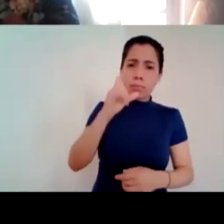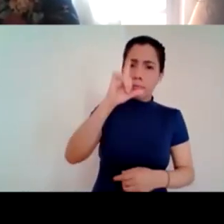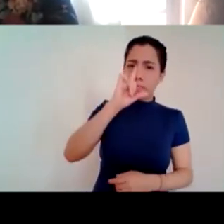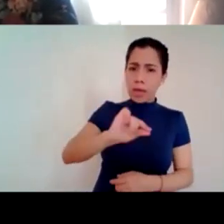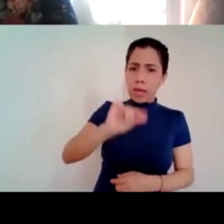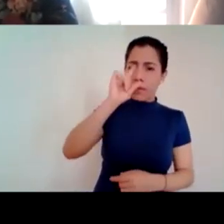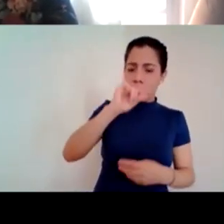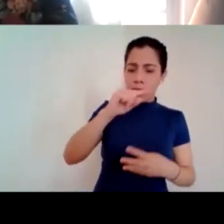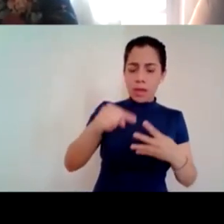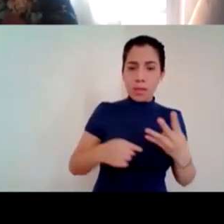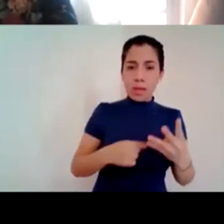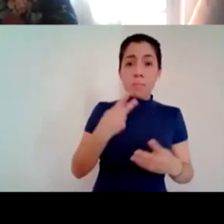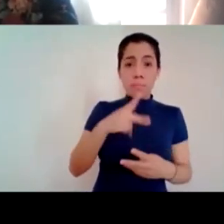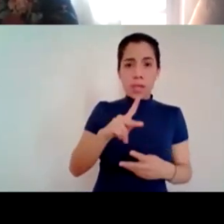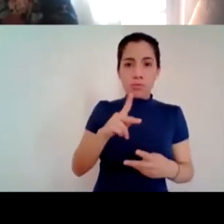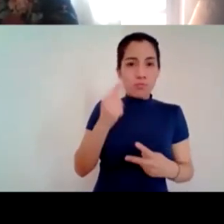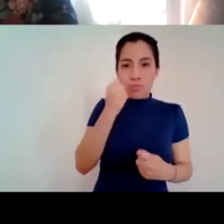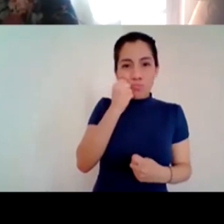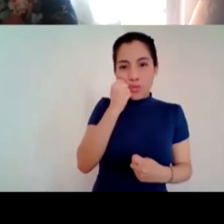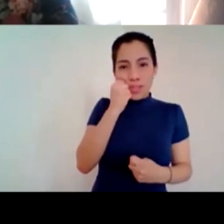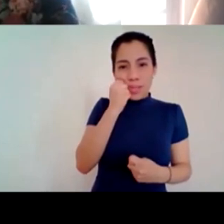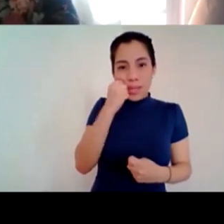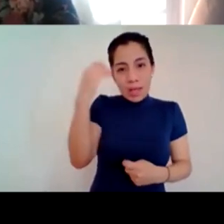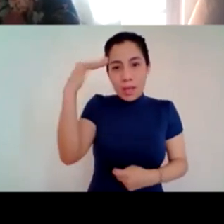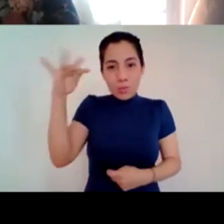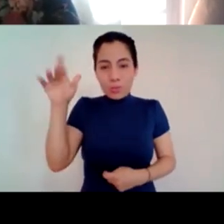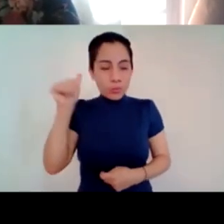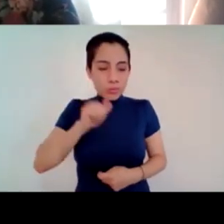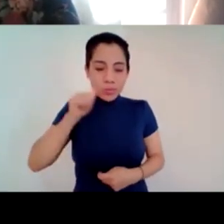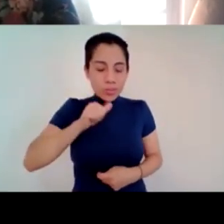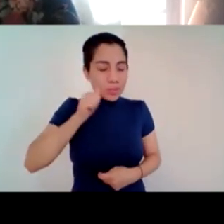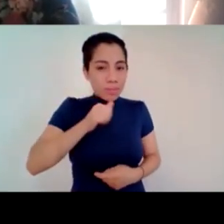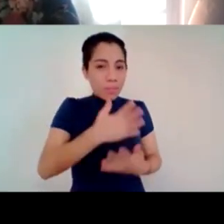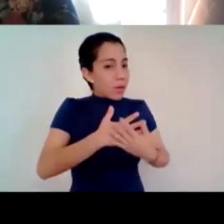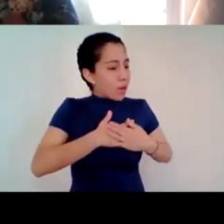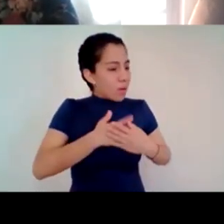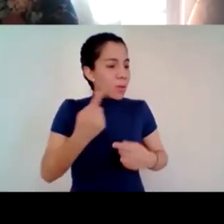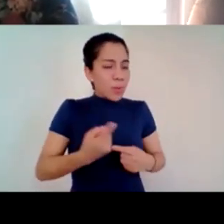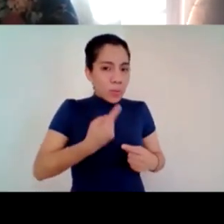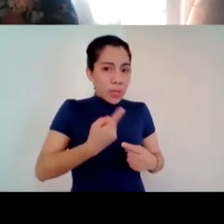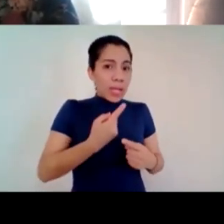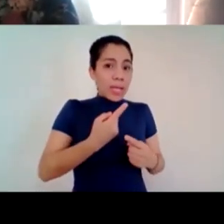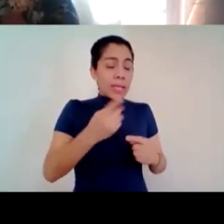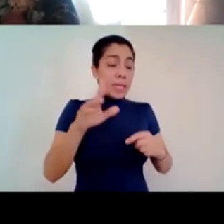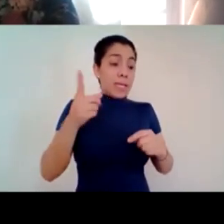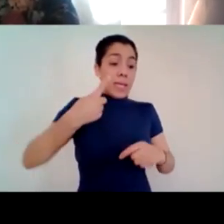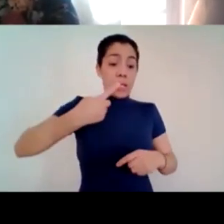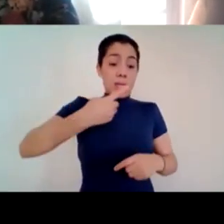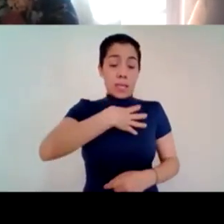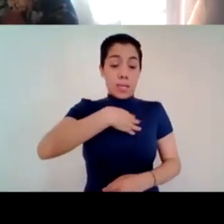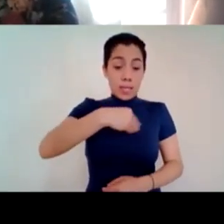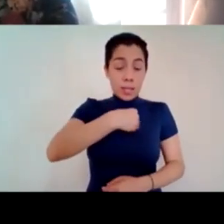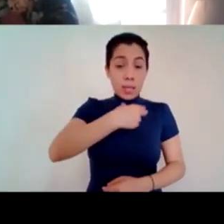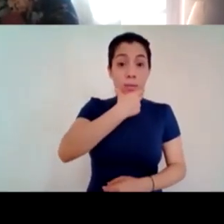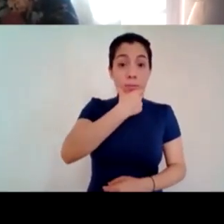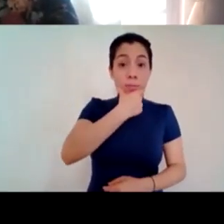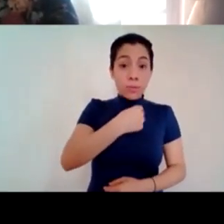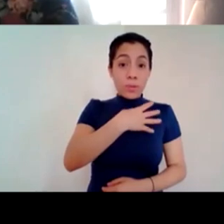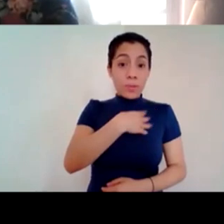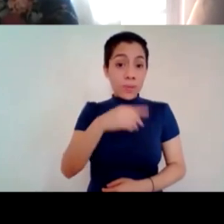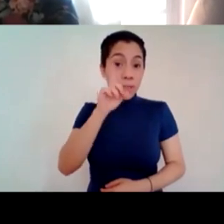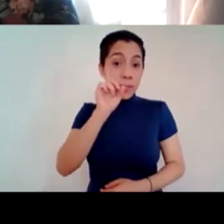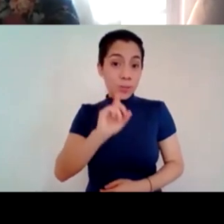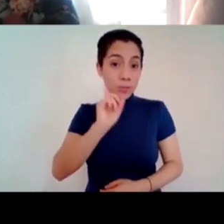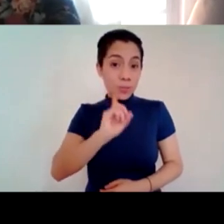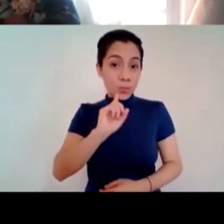construir creo en nuestro trabajo de crianza que nuestros hijos e hijas sepan que siempre los vamos a amar